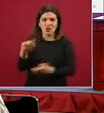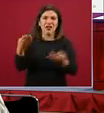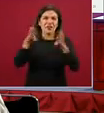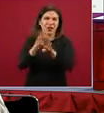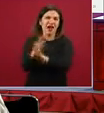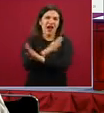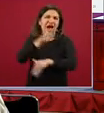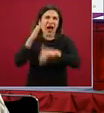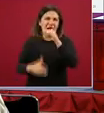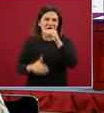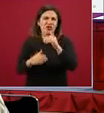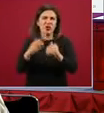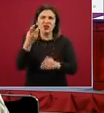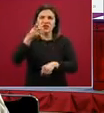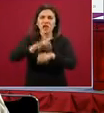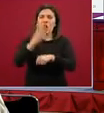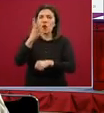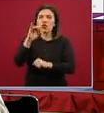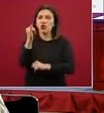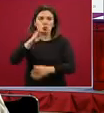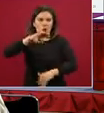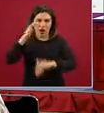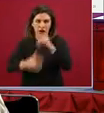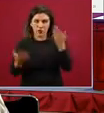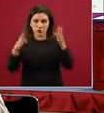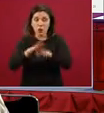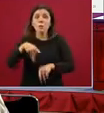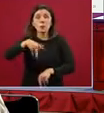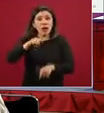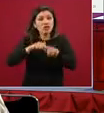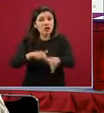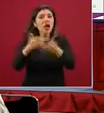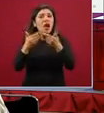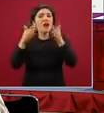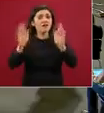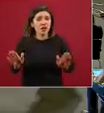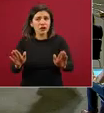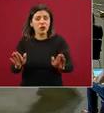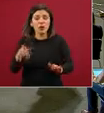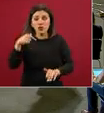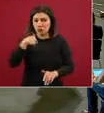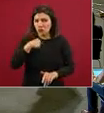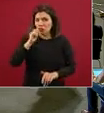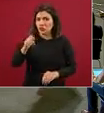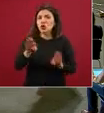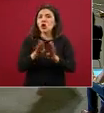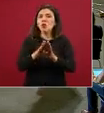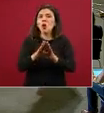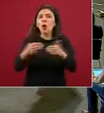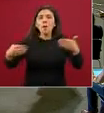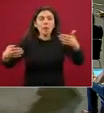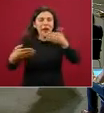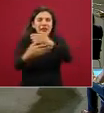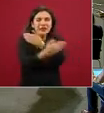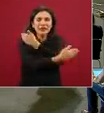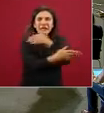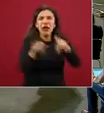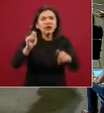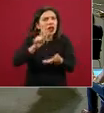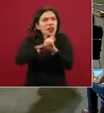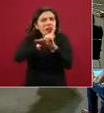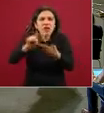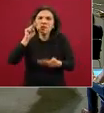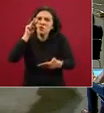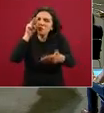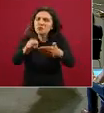mayo. Recuerden que terminamos el 4 de junio, pero vamos a estar abiertos, es decir, somos una pecera en donde estamos de manera